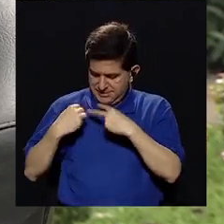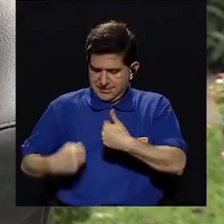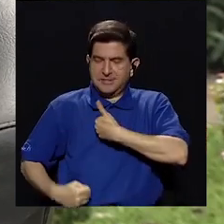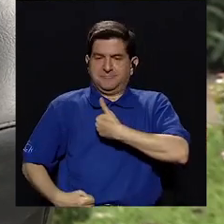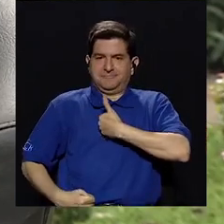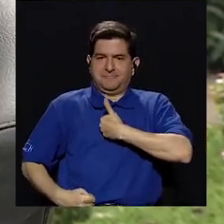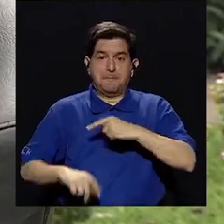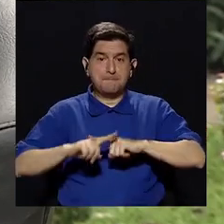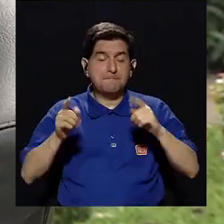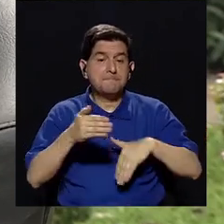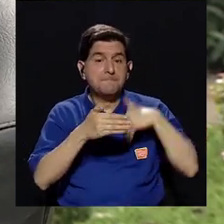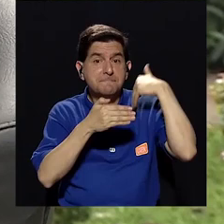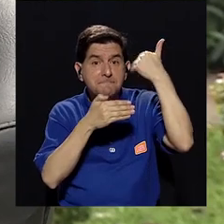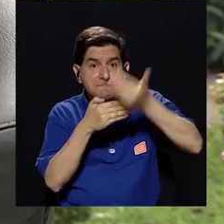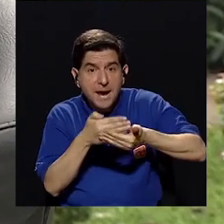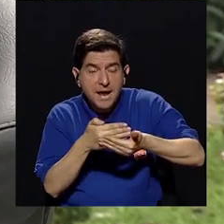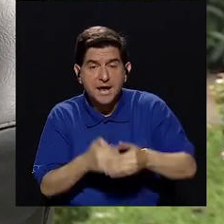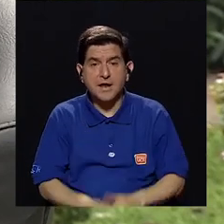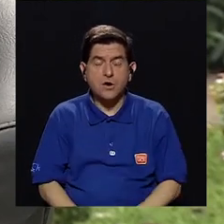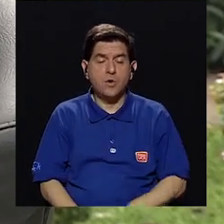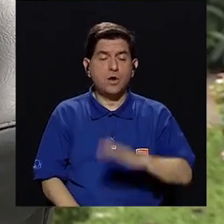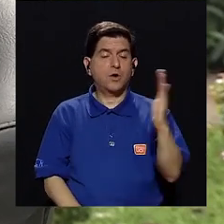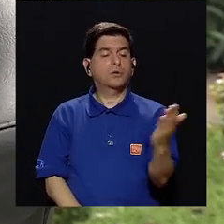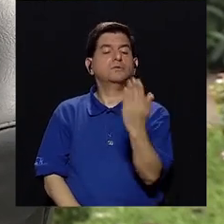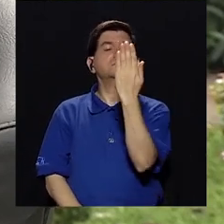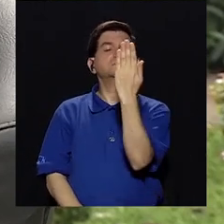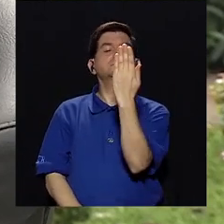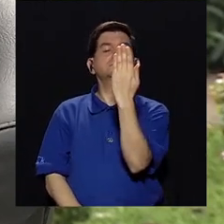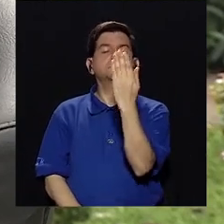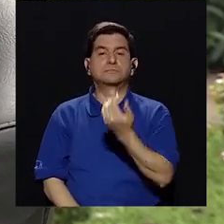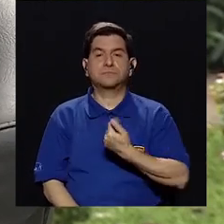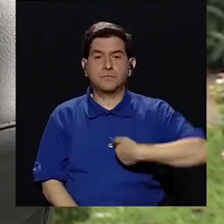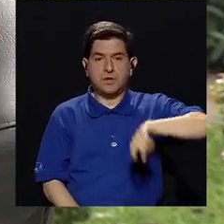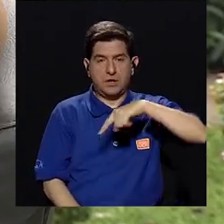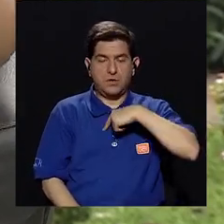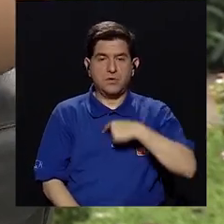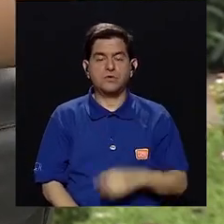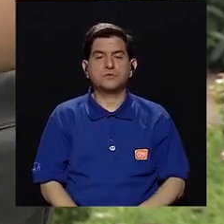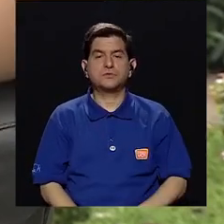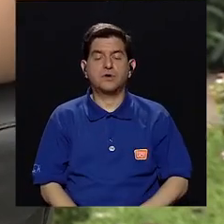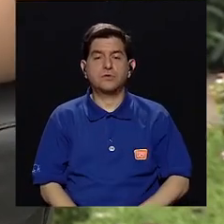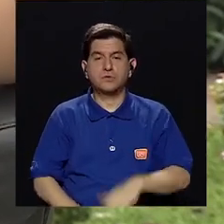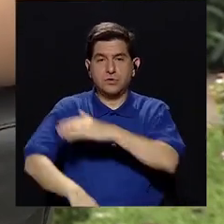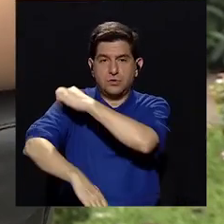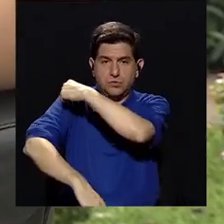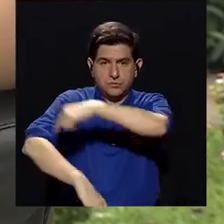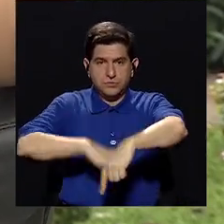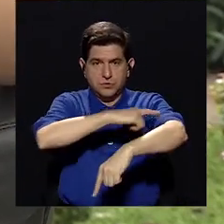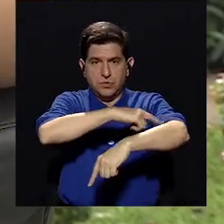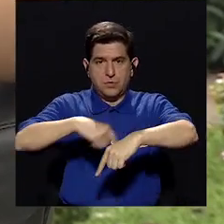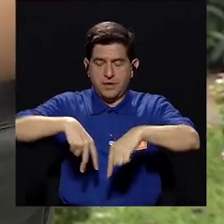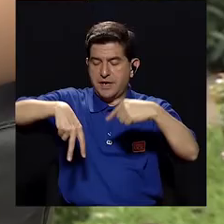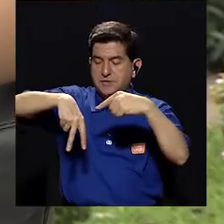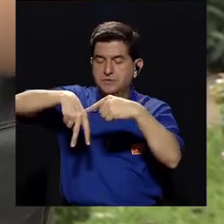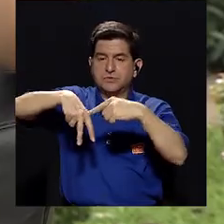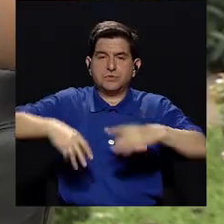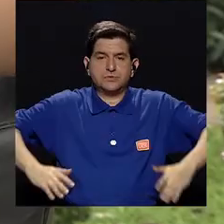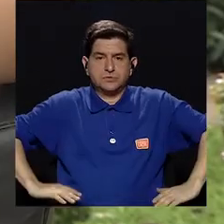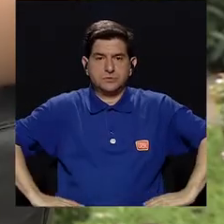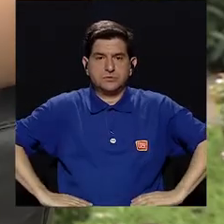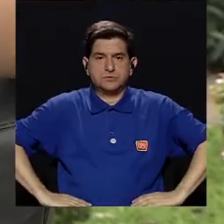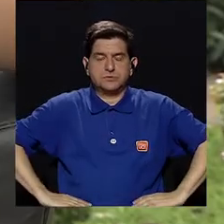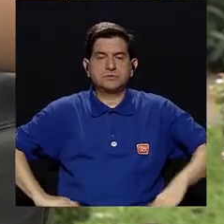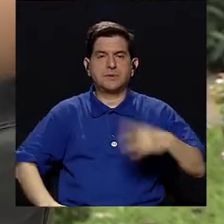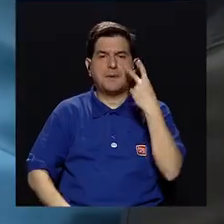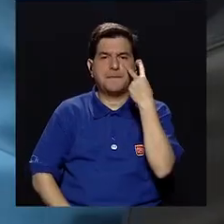artesano pero después tenemos que vernos en el espejo y colocar las manos en la cintura para ver si nuestras mamás